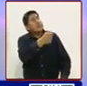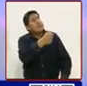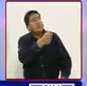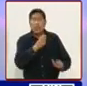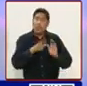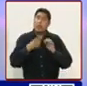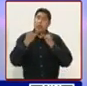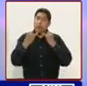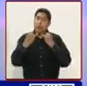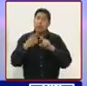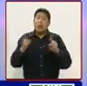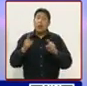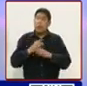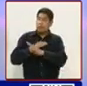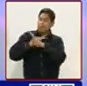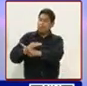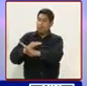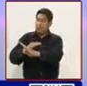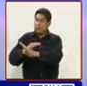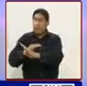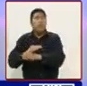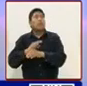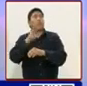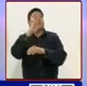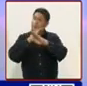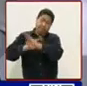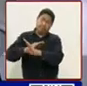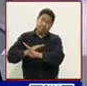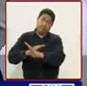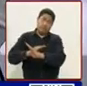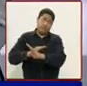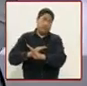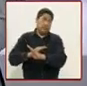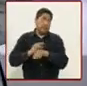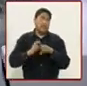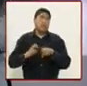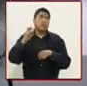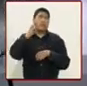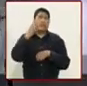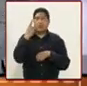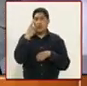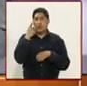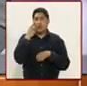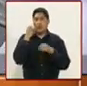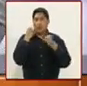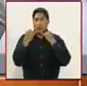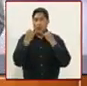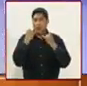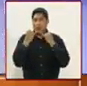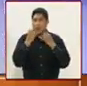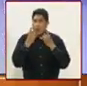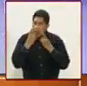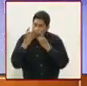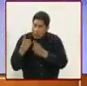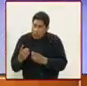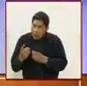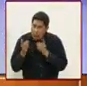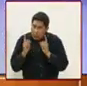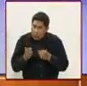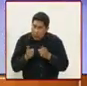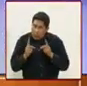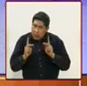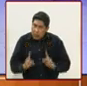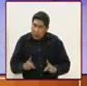informar. Pero lo que hacen es impedir nuestro trabajo y evitar precisamente que se suba para que conozcamos esta información ante las denuncias que hacen las